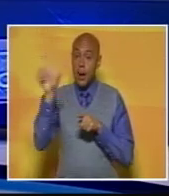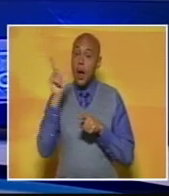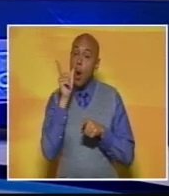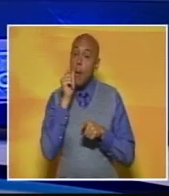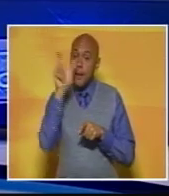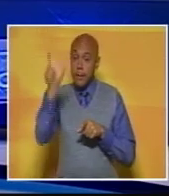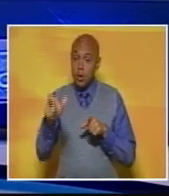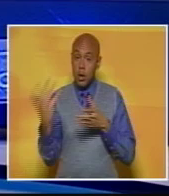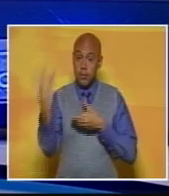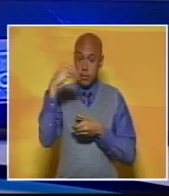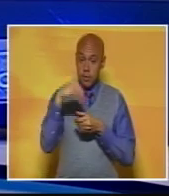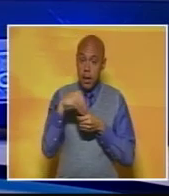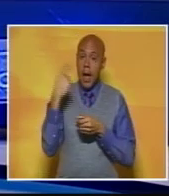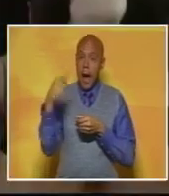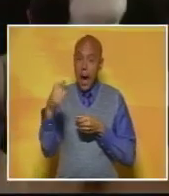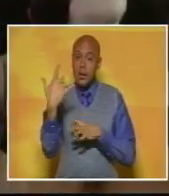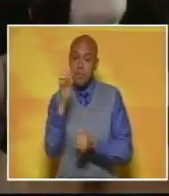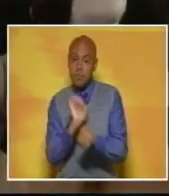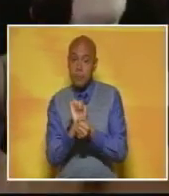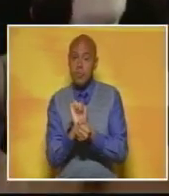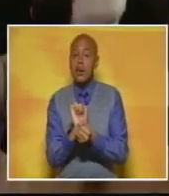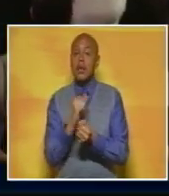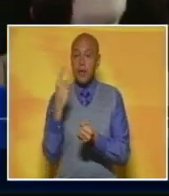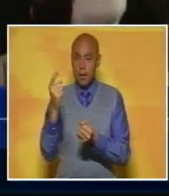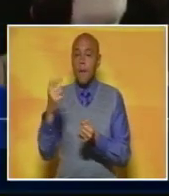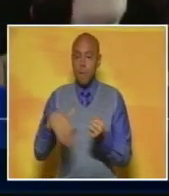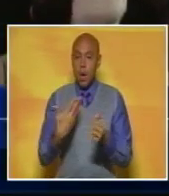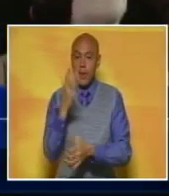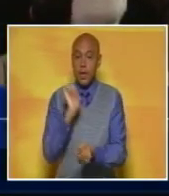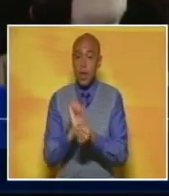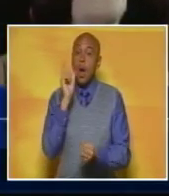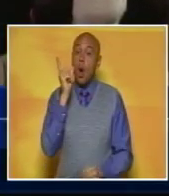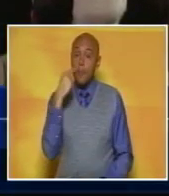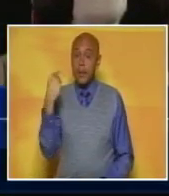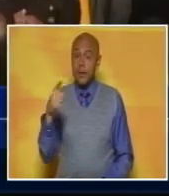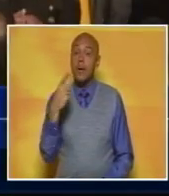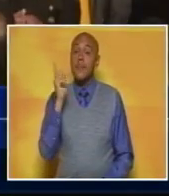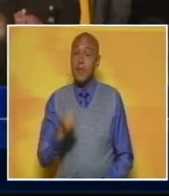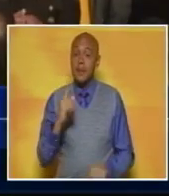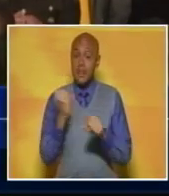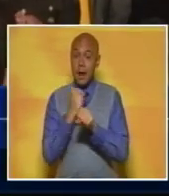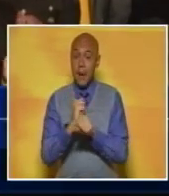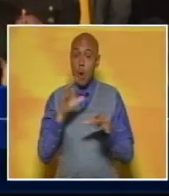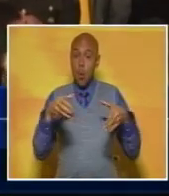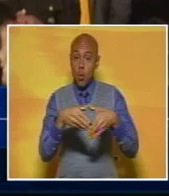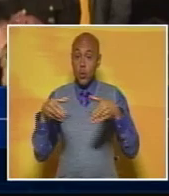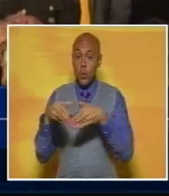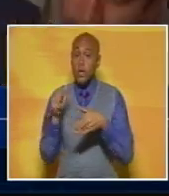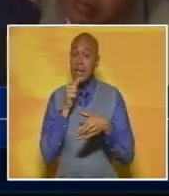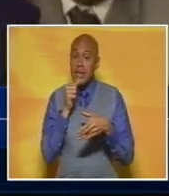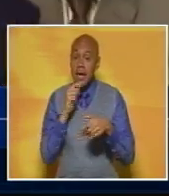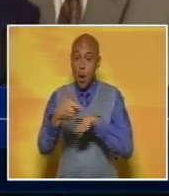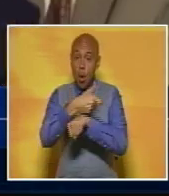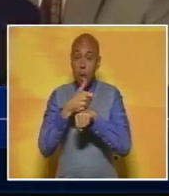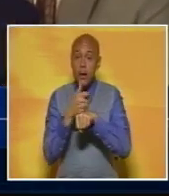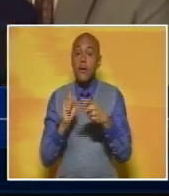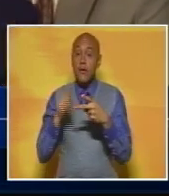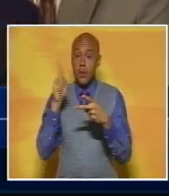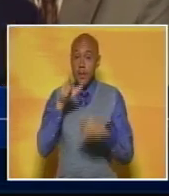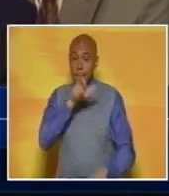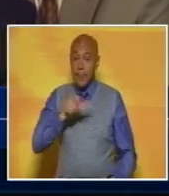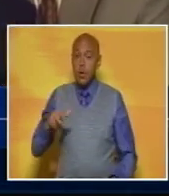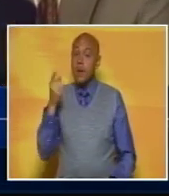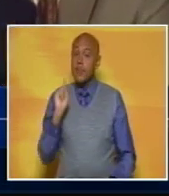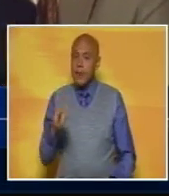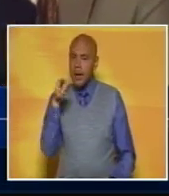detenidos por cometer delitos. Durante una reunión, el mandatario reclamó un trabajo conjunto entre el Estado y la ciudadanía para